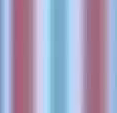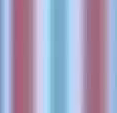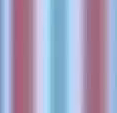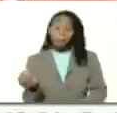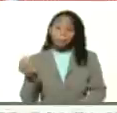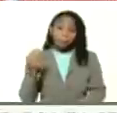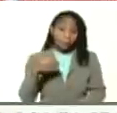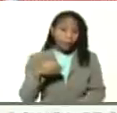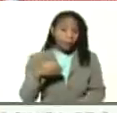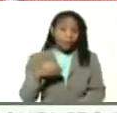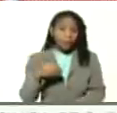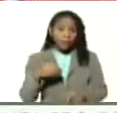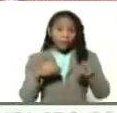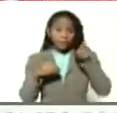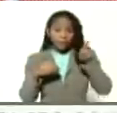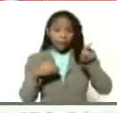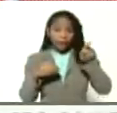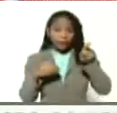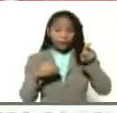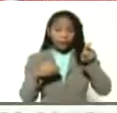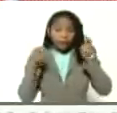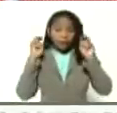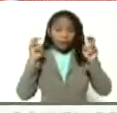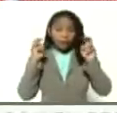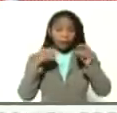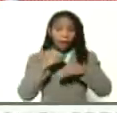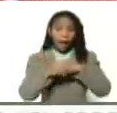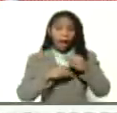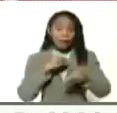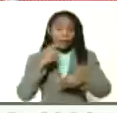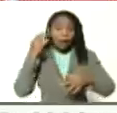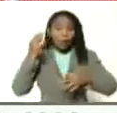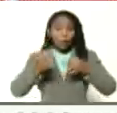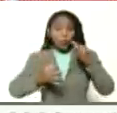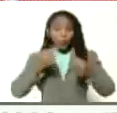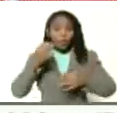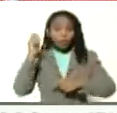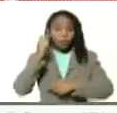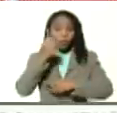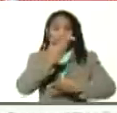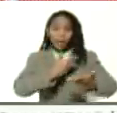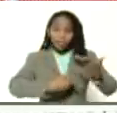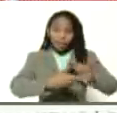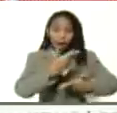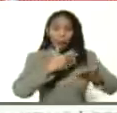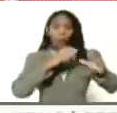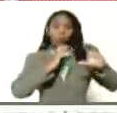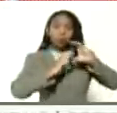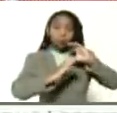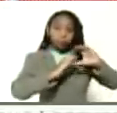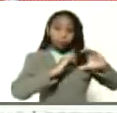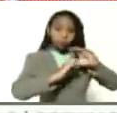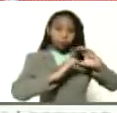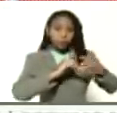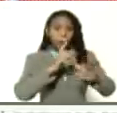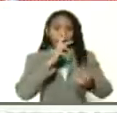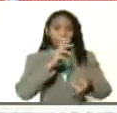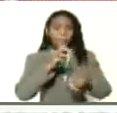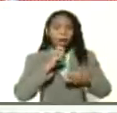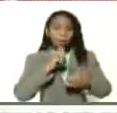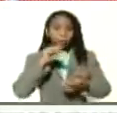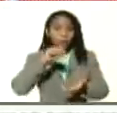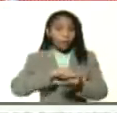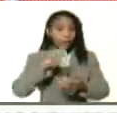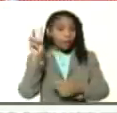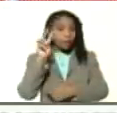problema de este curso que sigue el juicio de intercambio de comunicaciones entre el Banco Central de